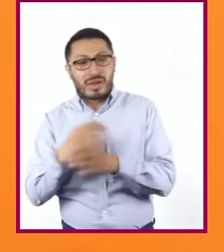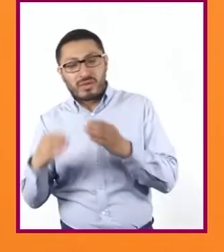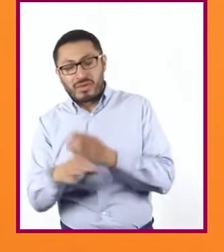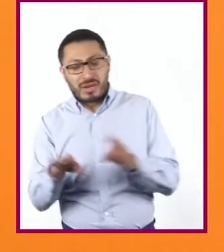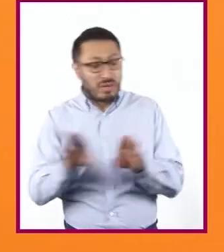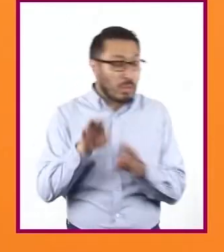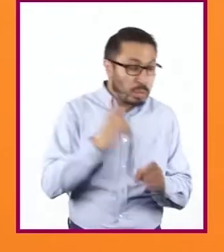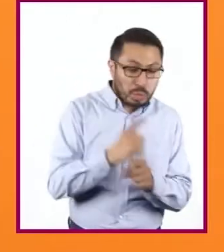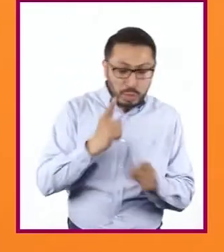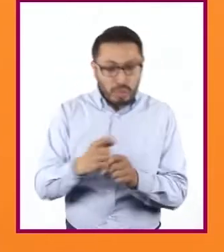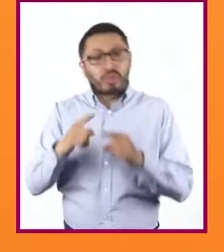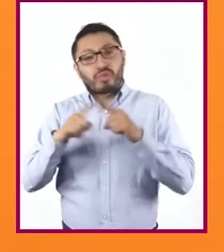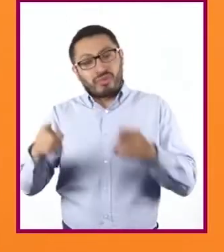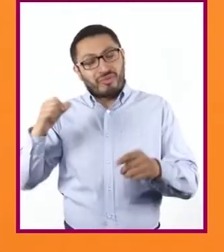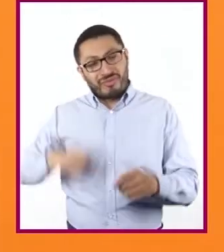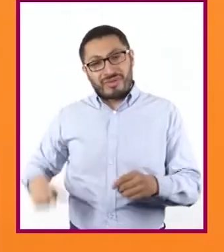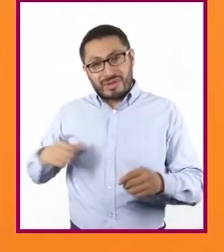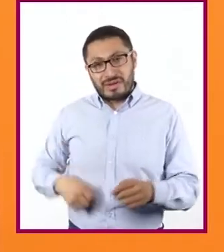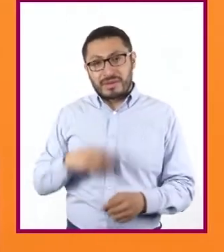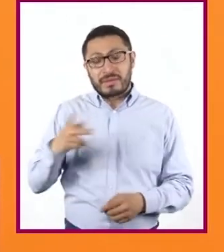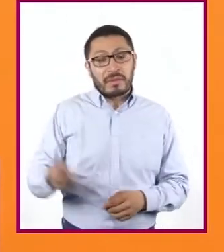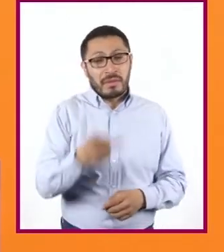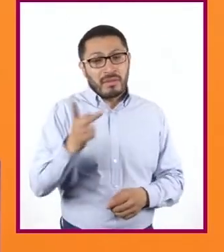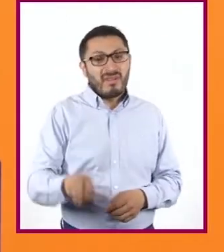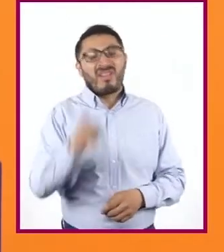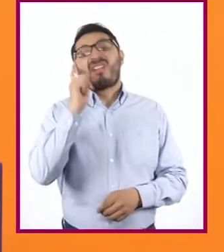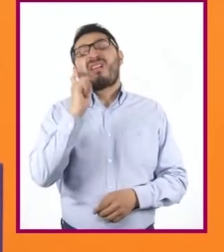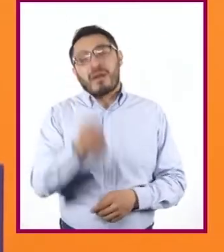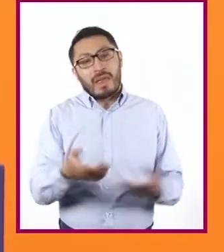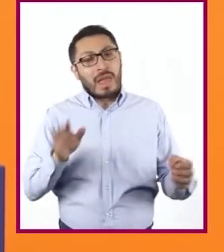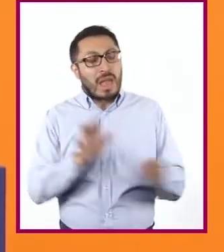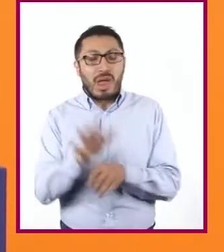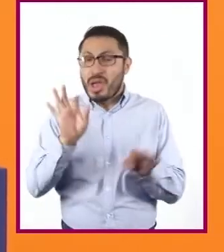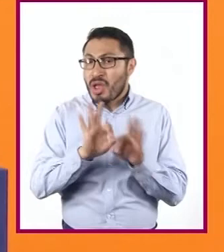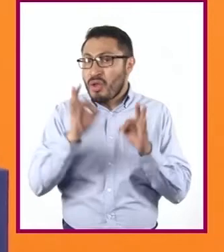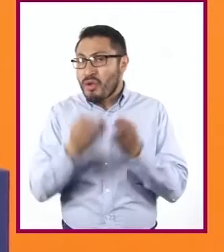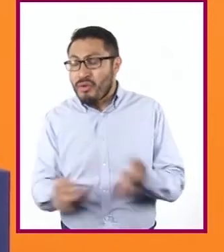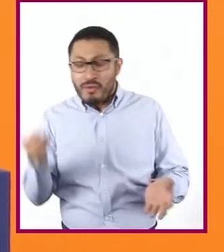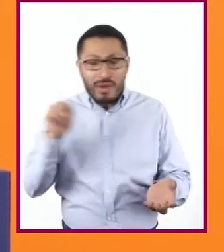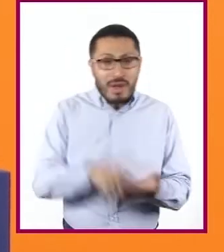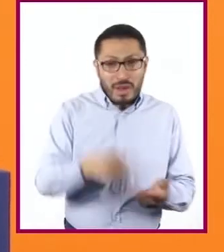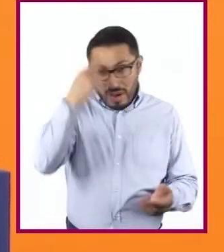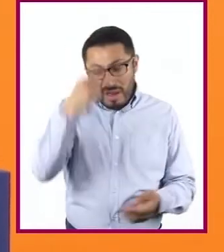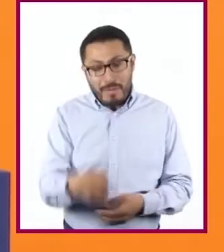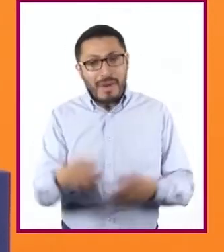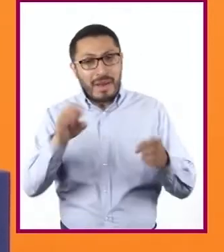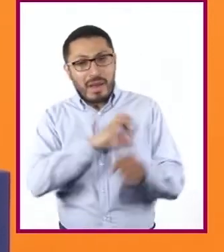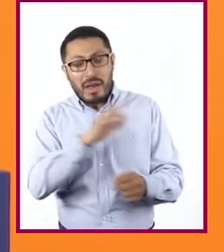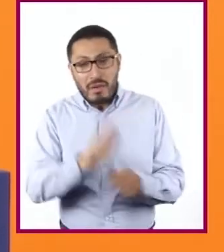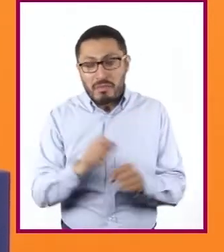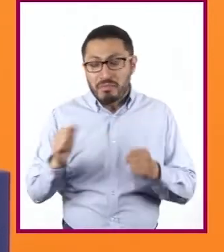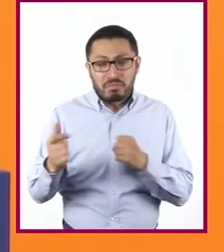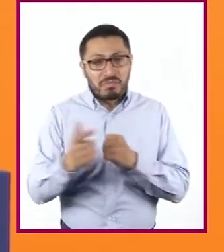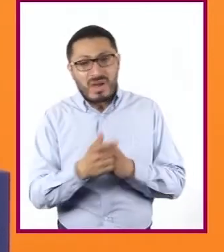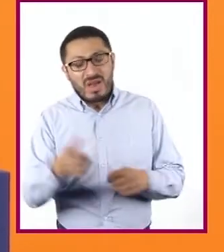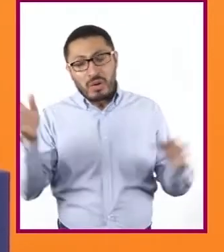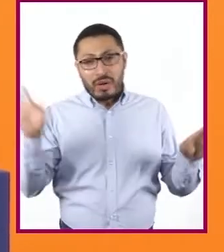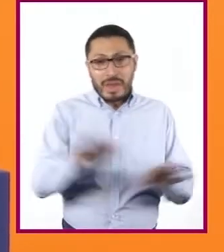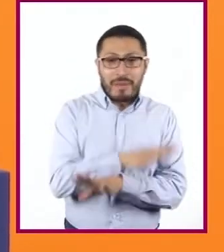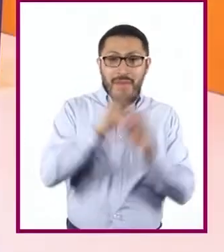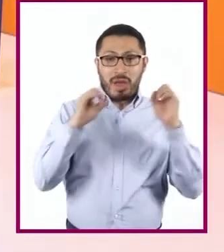contrario, llevándolos a preguntarse, ¿qué mecanismos entraban en juego para que una especie cambiara o se